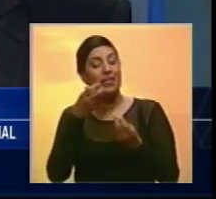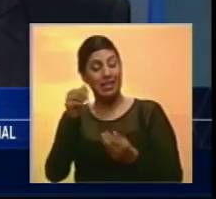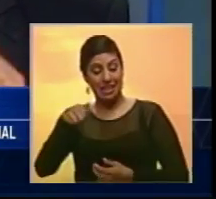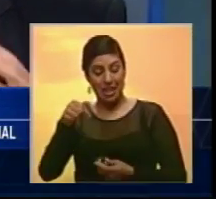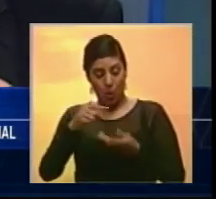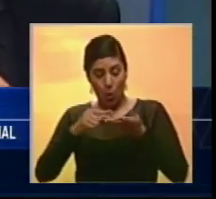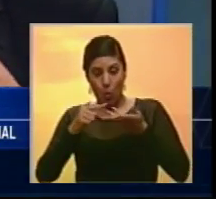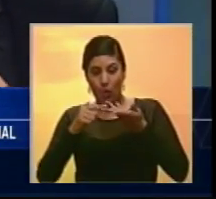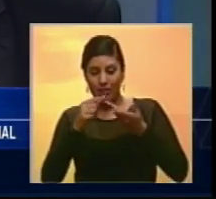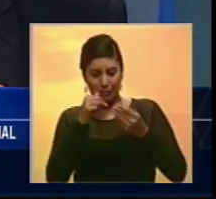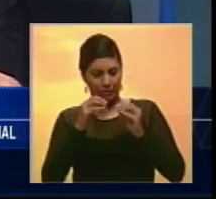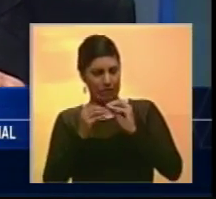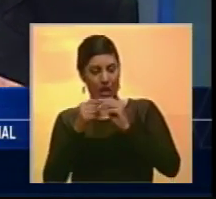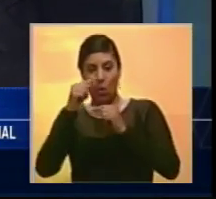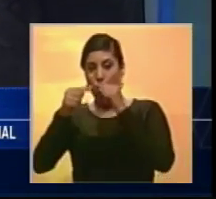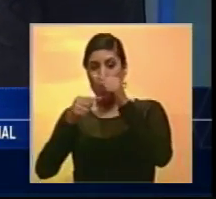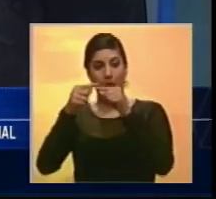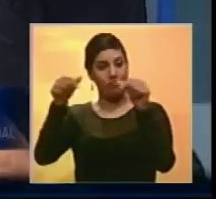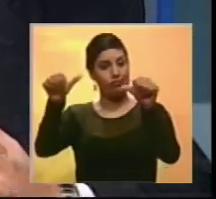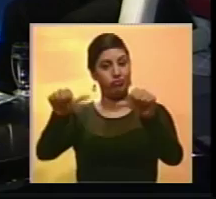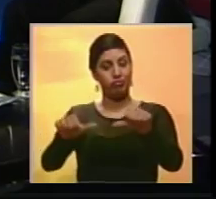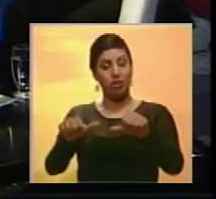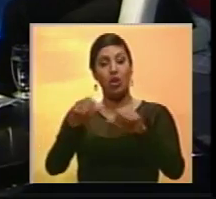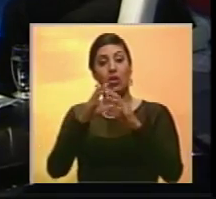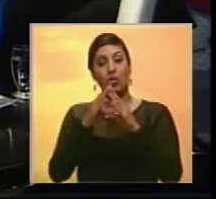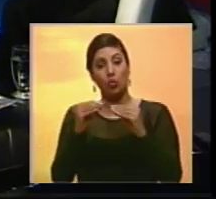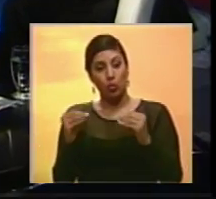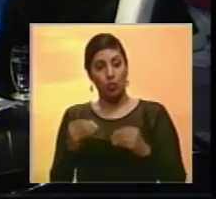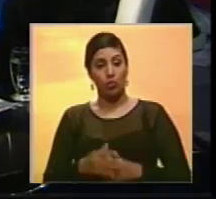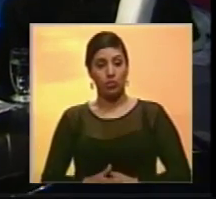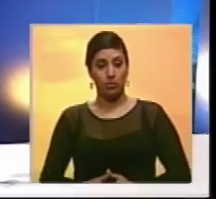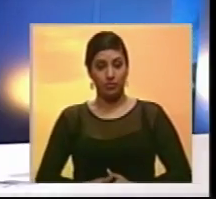nuestras cuentas no cuadran para el año que viene. Toda la situación.